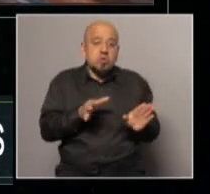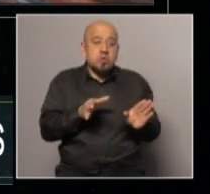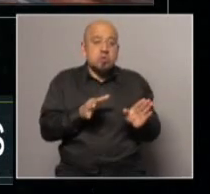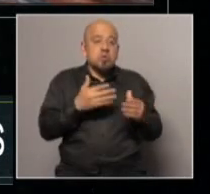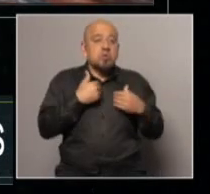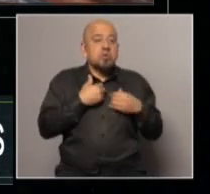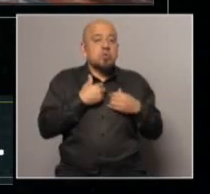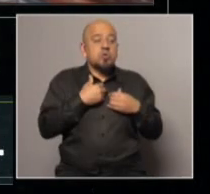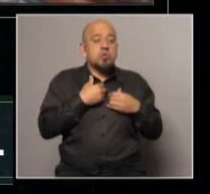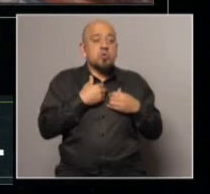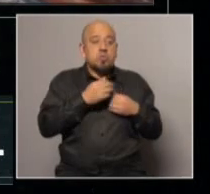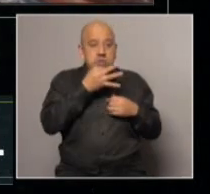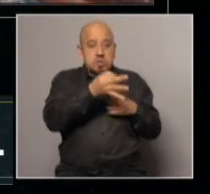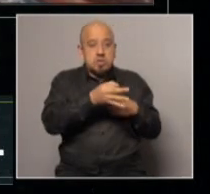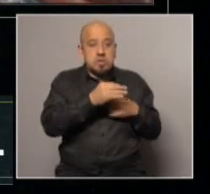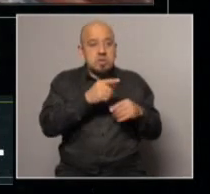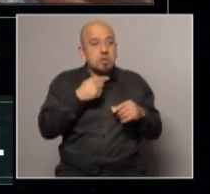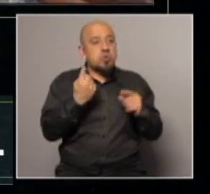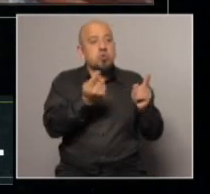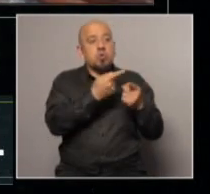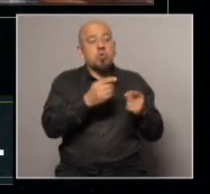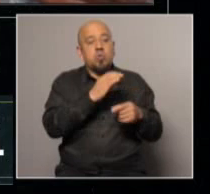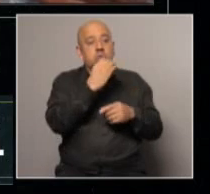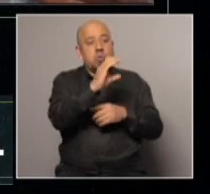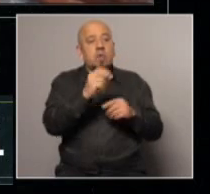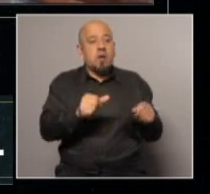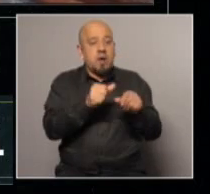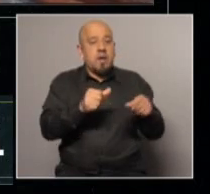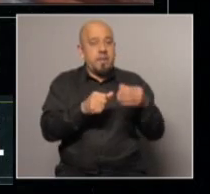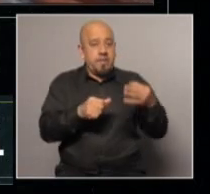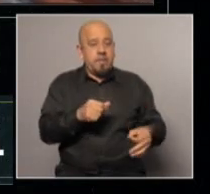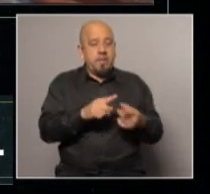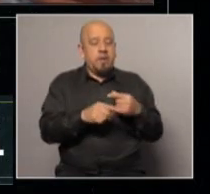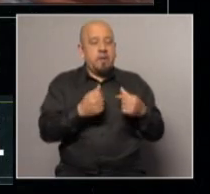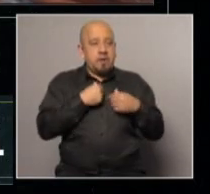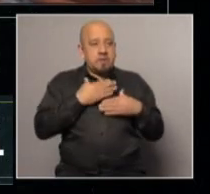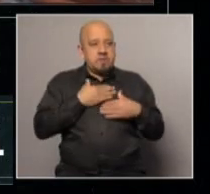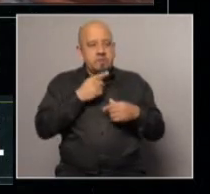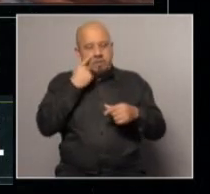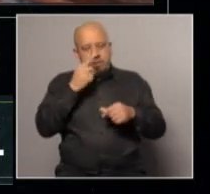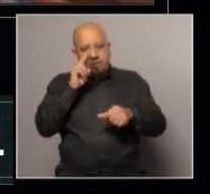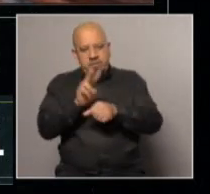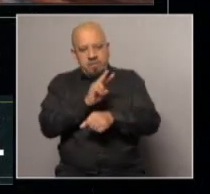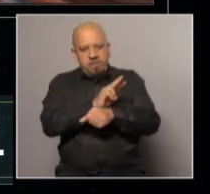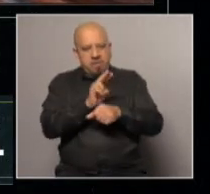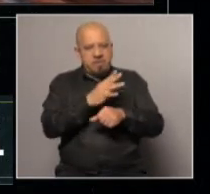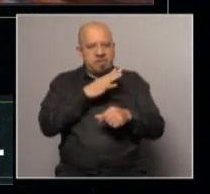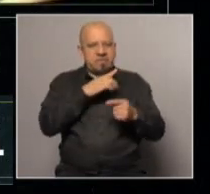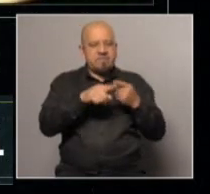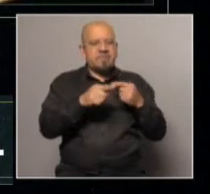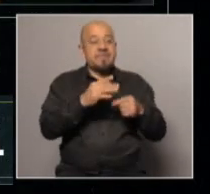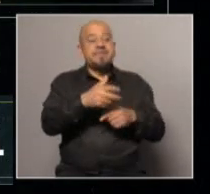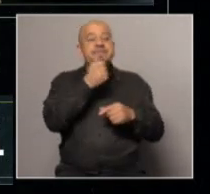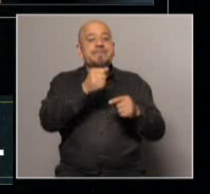decir tampoco que todos los clubes están haciendo las cosas bien, pero lo que nosotros fiscalizamos... A veces encontramos irregularidades, también quiero decir. Y